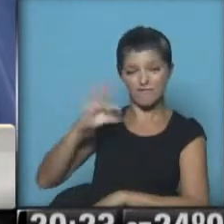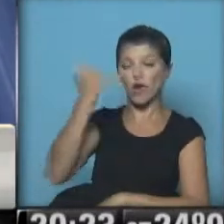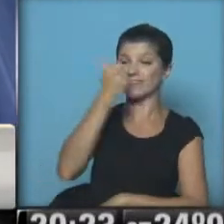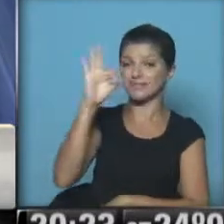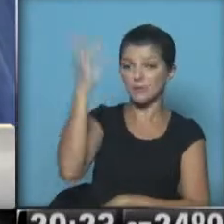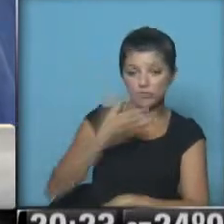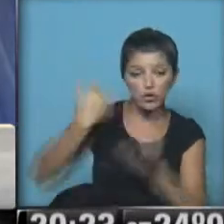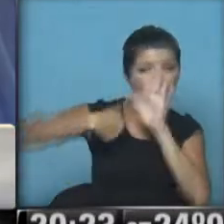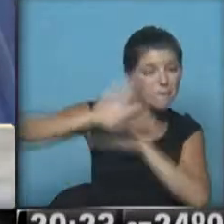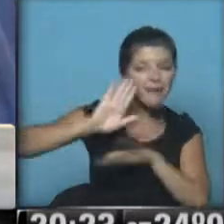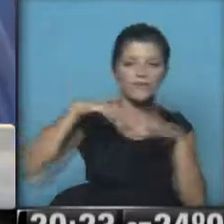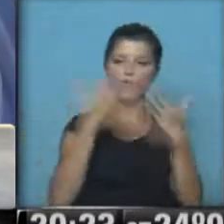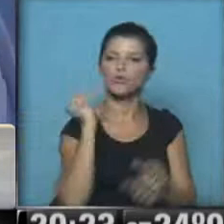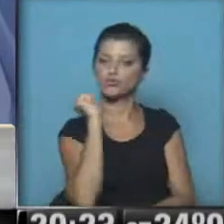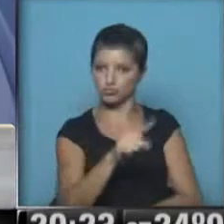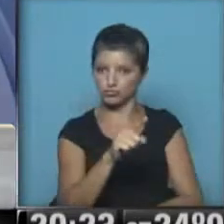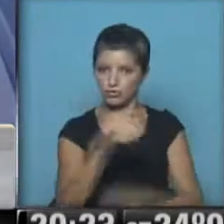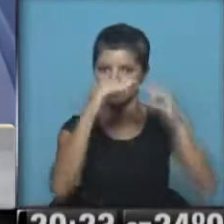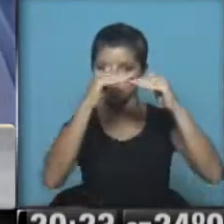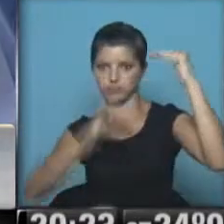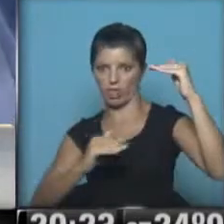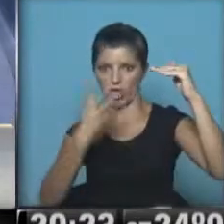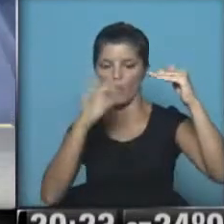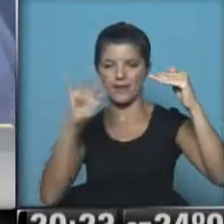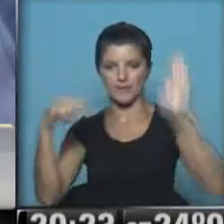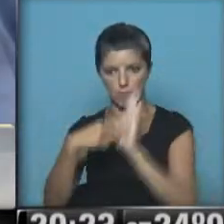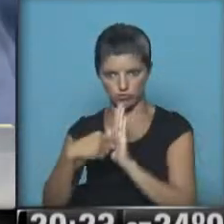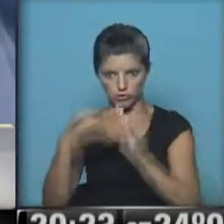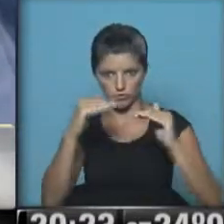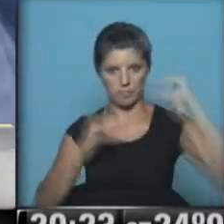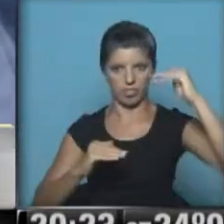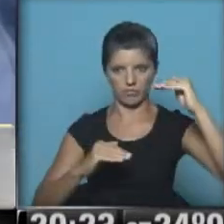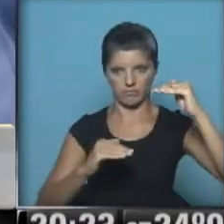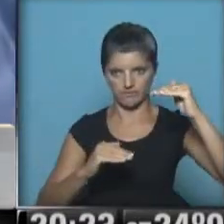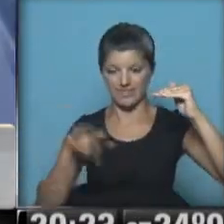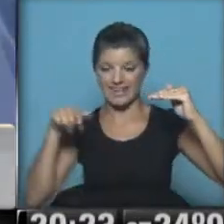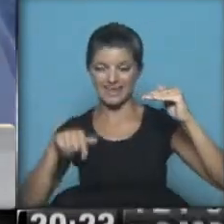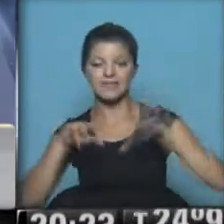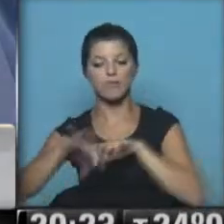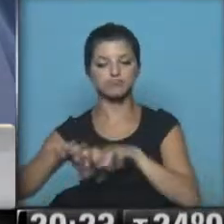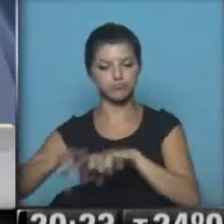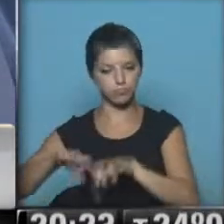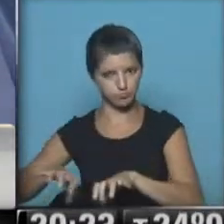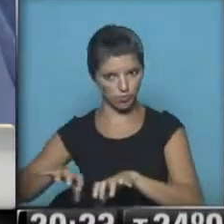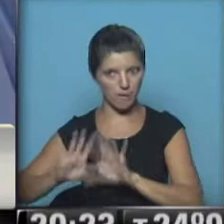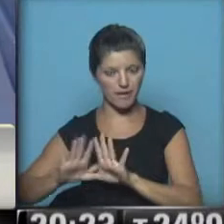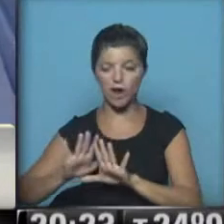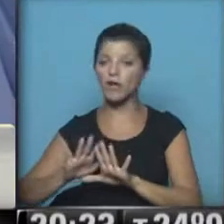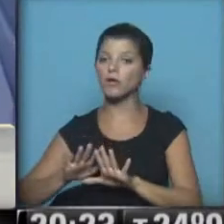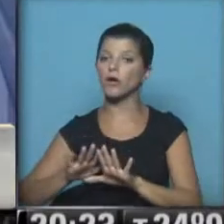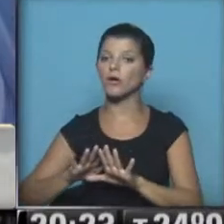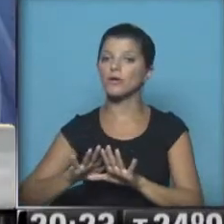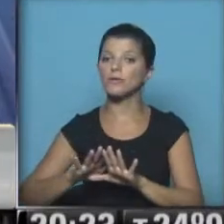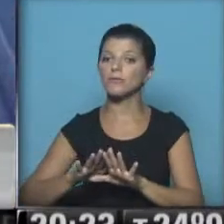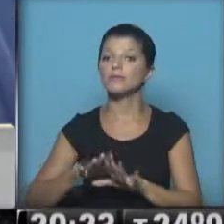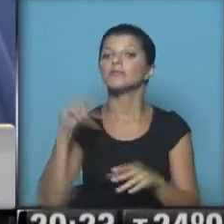de los votos y una diferencia de 40 puntos sobre la oposición. Una oposición fragmentada, pero es donde ya no alcanza con ganar